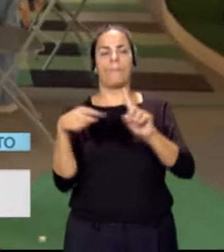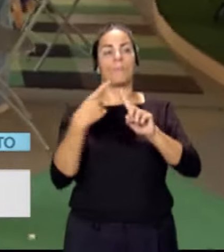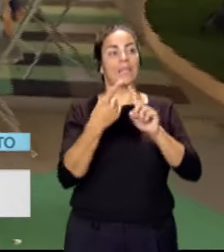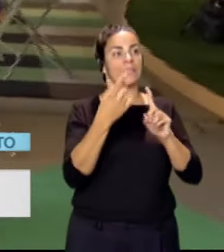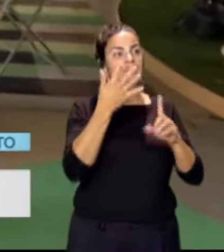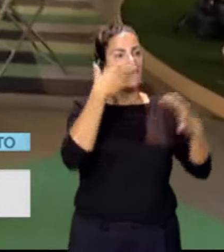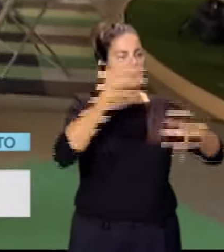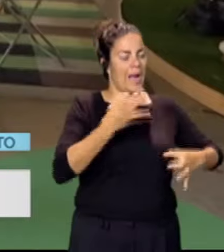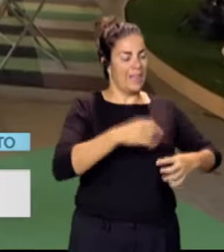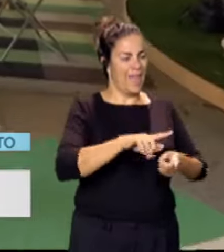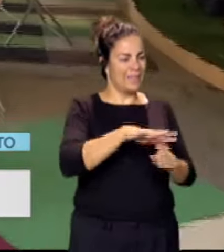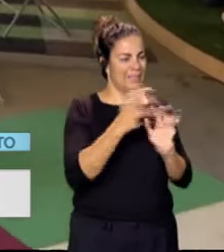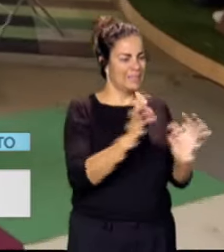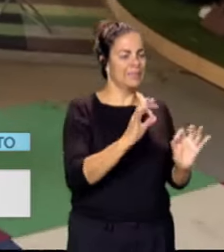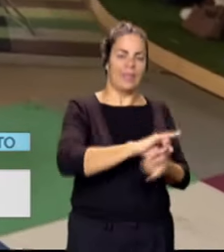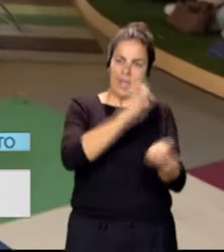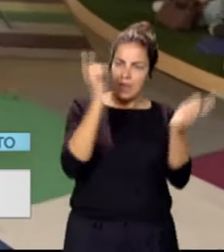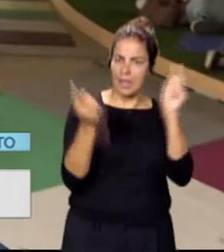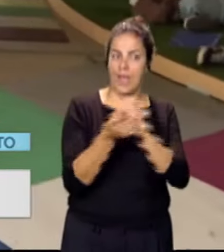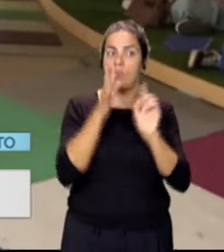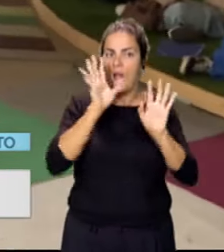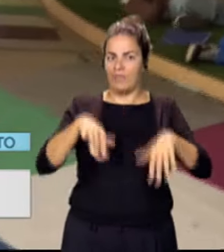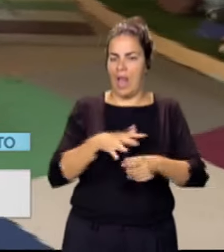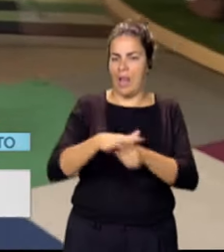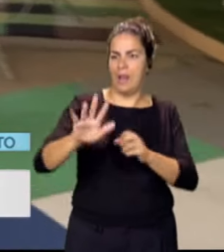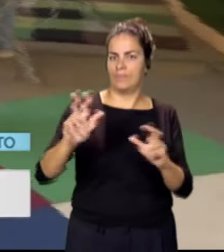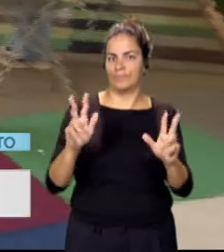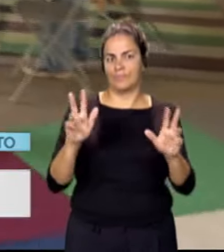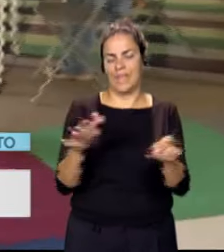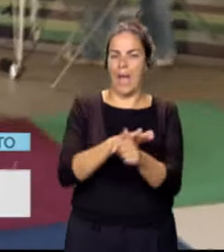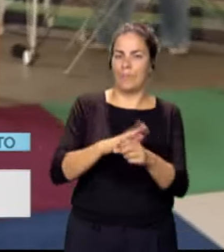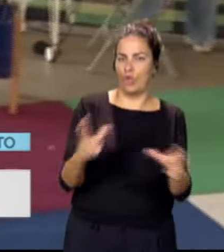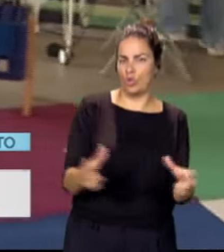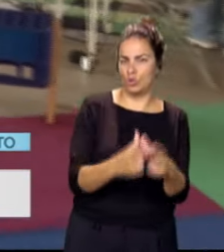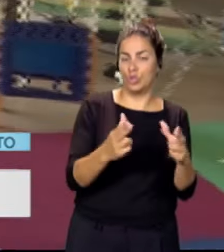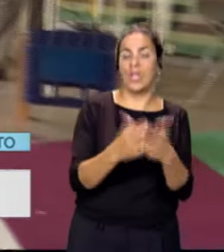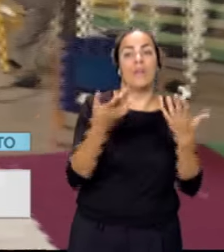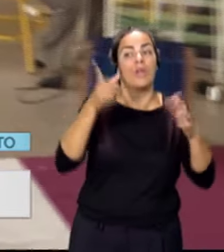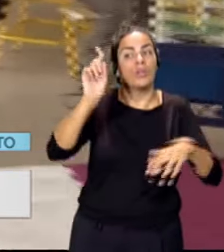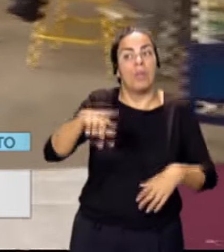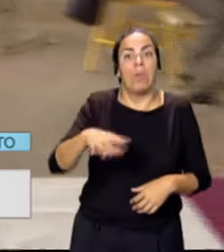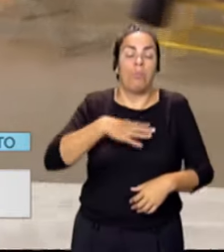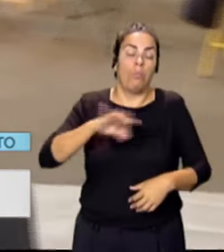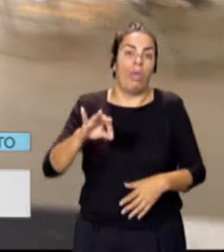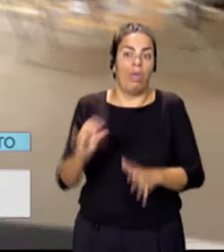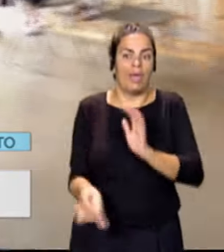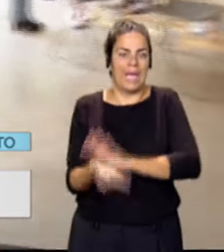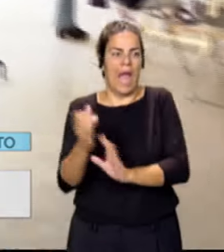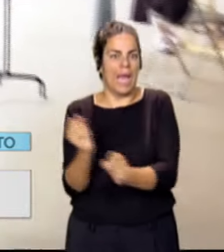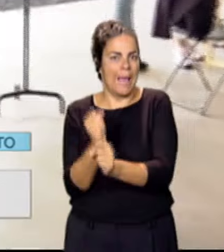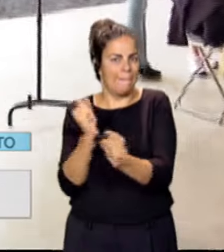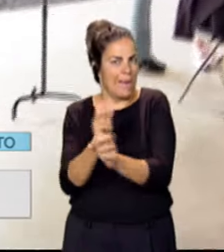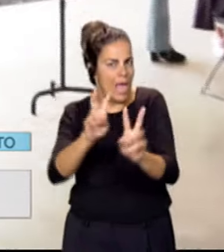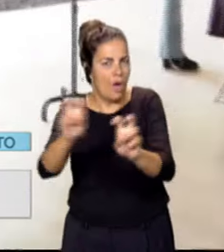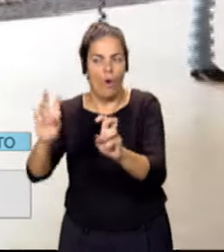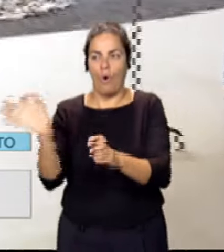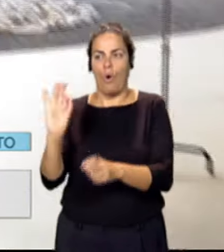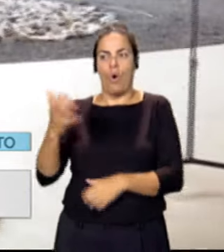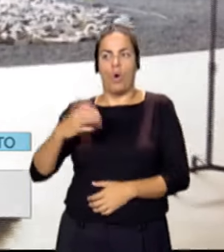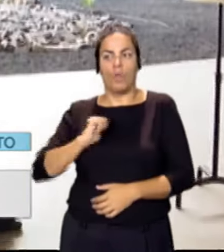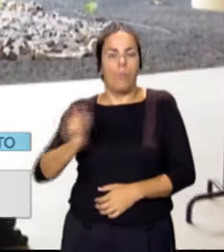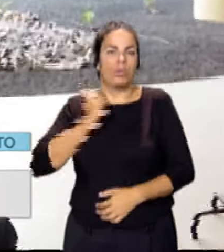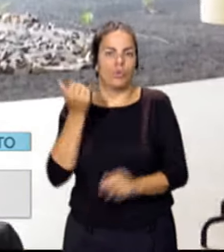realidad que Efectivamente es social Pero que de alguna manera se puede convertir en nuevos nacimientos de empleo nuevas oportunidades para un